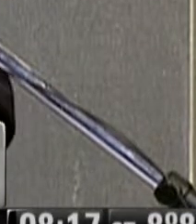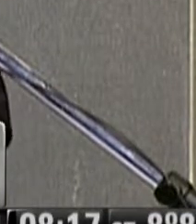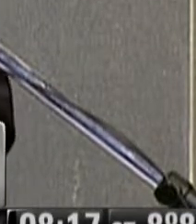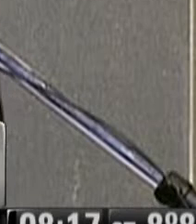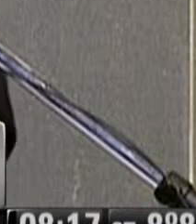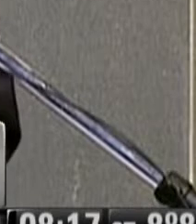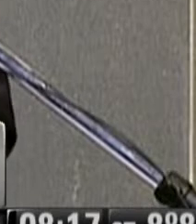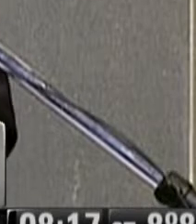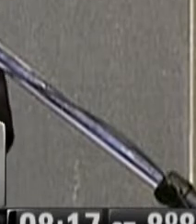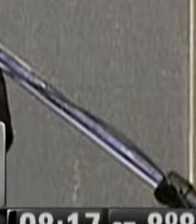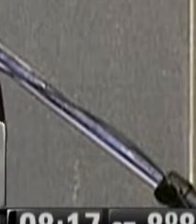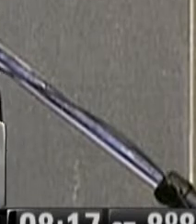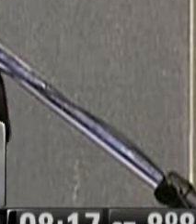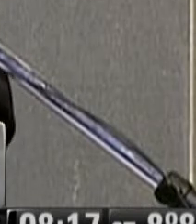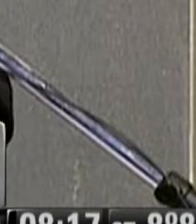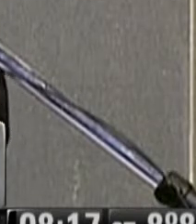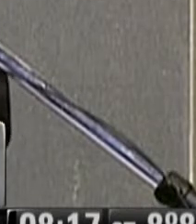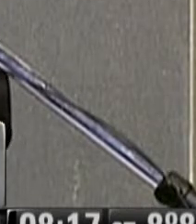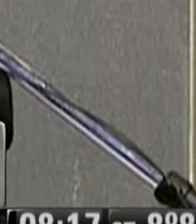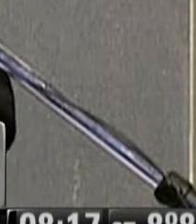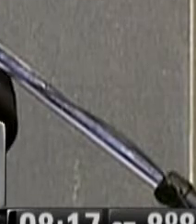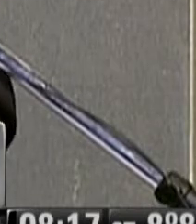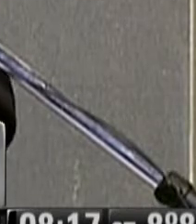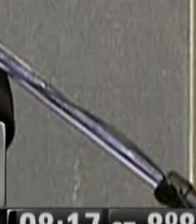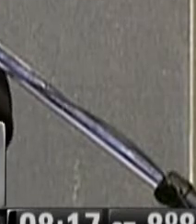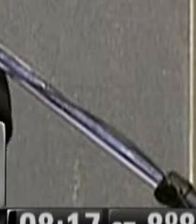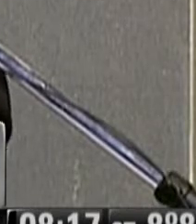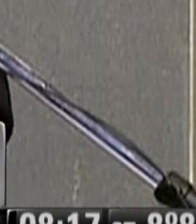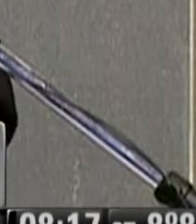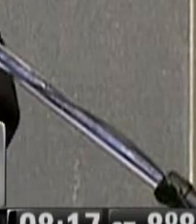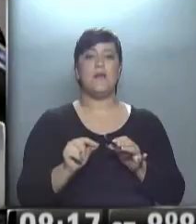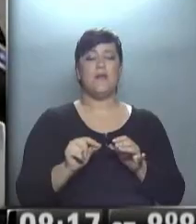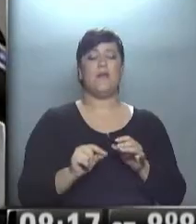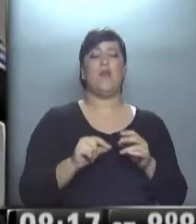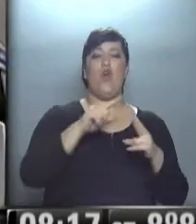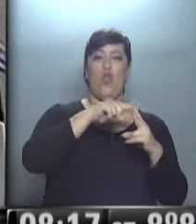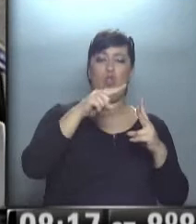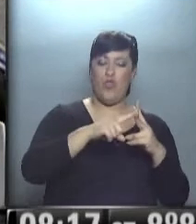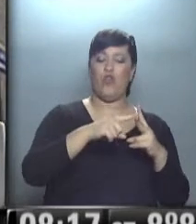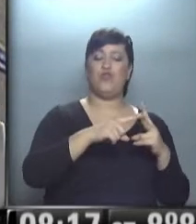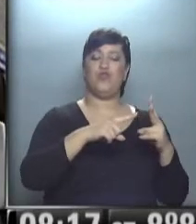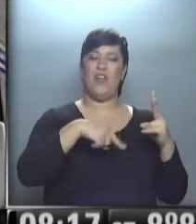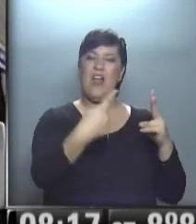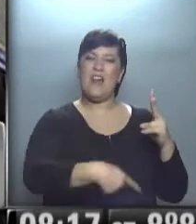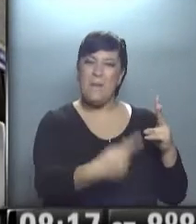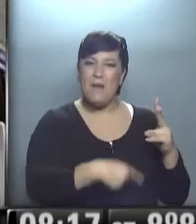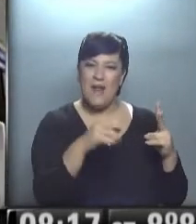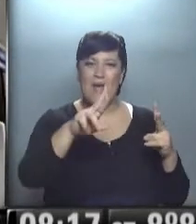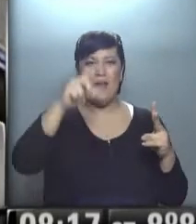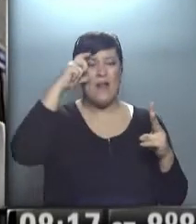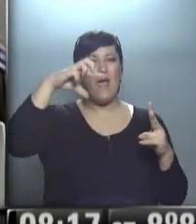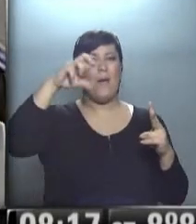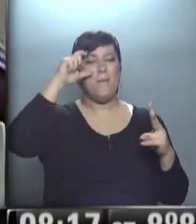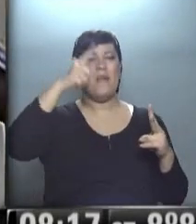denominadas como estratégicas para el país ambas represas cépernic kirchner y también los blancos en mendoza